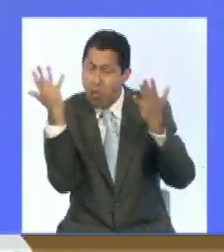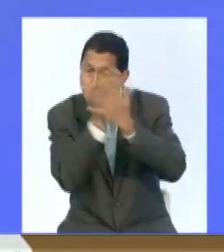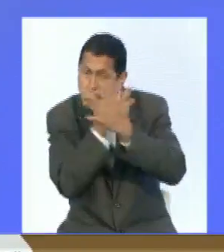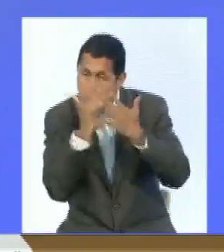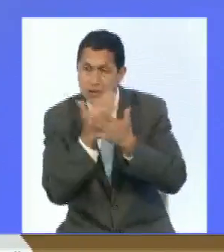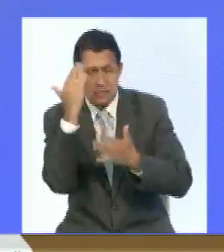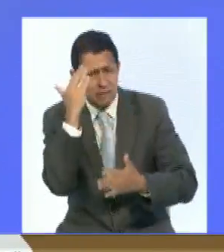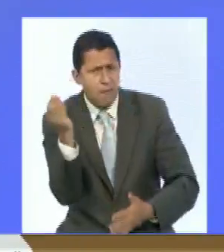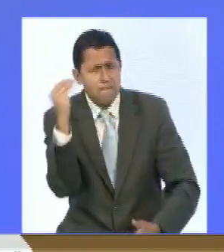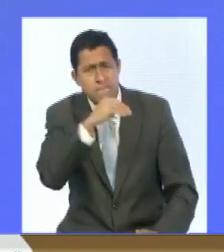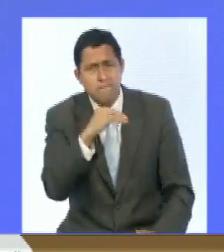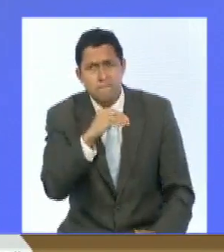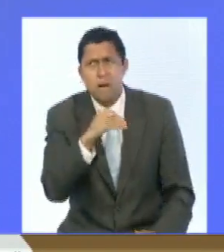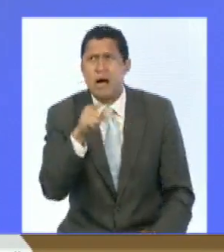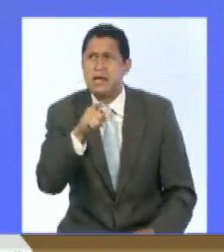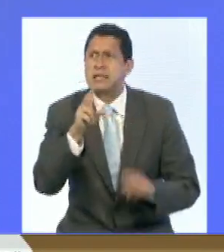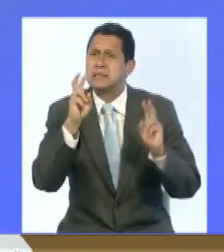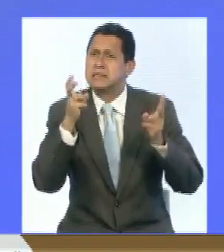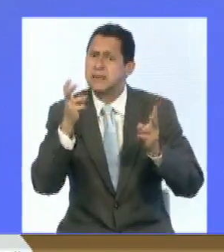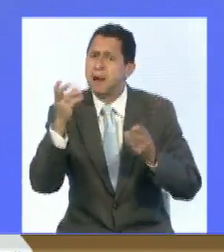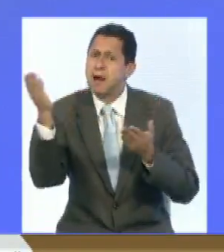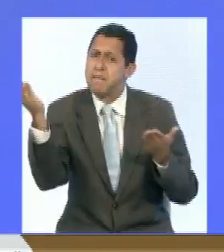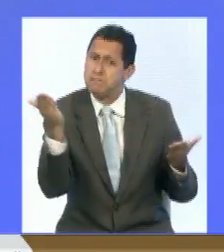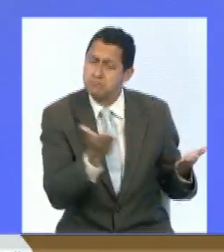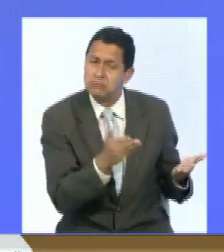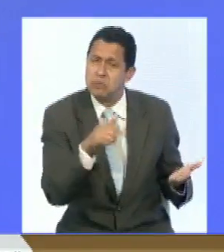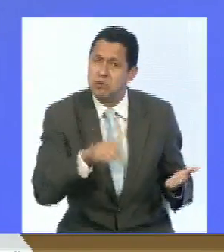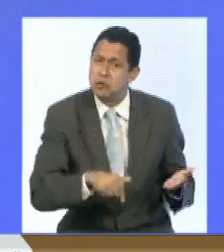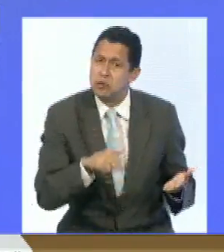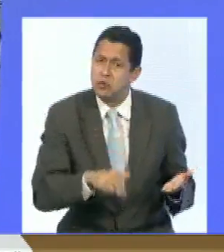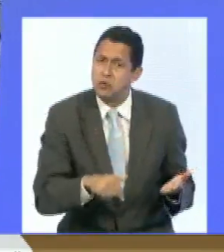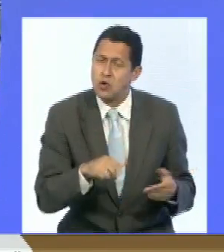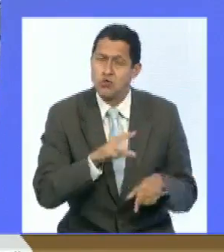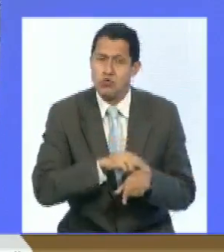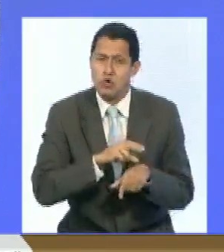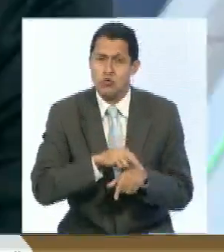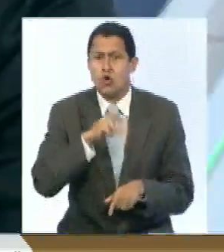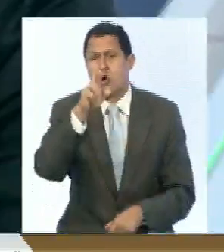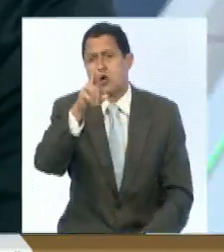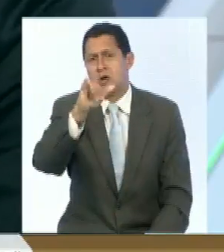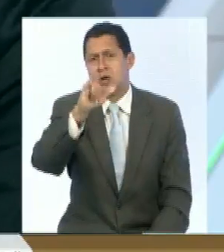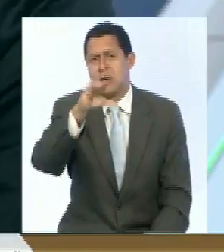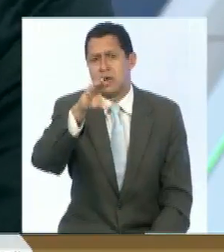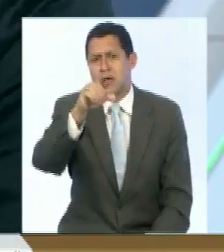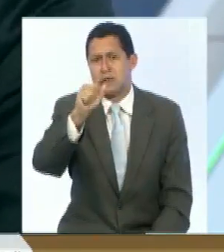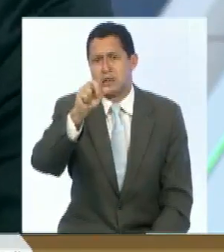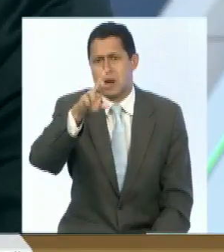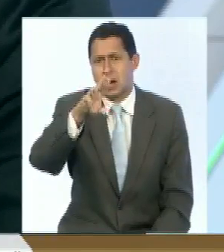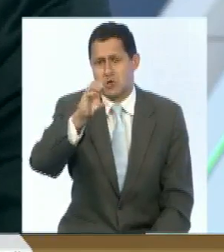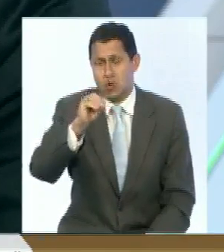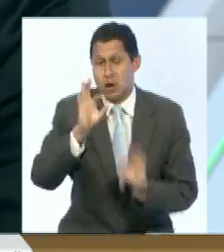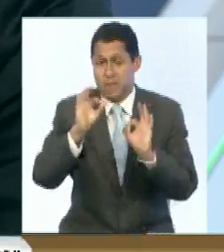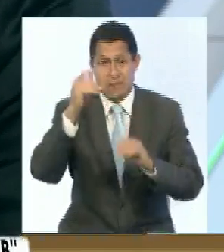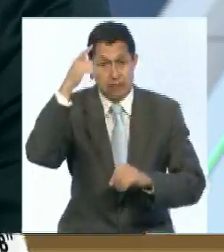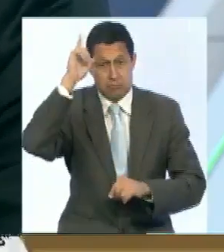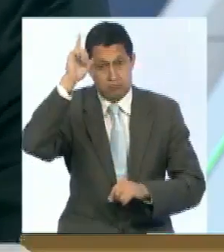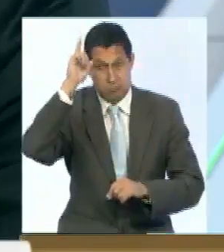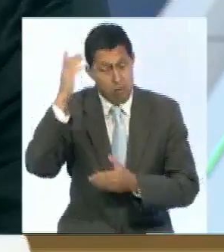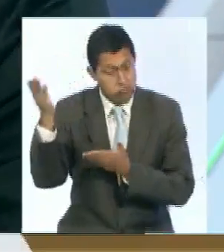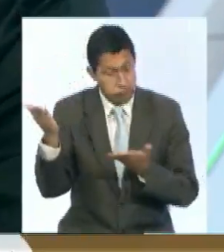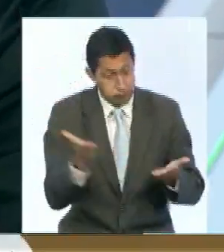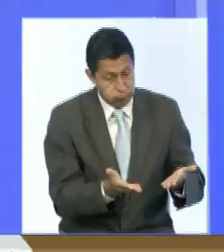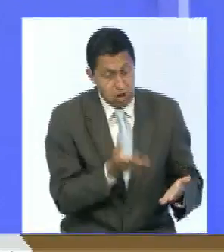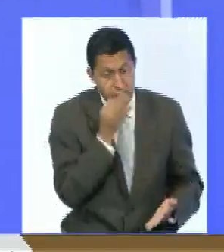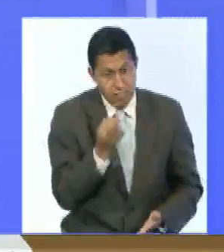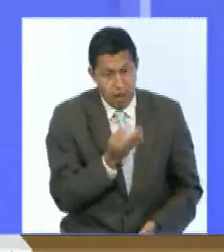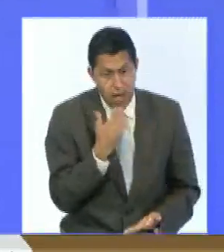saber más sobre este tema tenemos de invitado el día de hoy del doctor ricardo ribeiro él es urólogo y nos acompaña la tarde